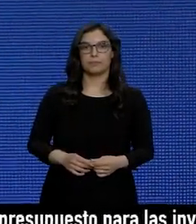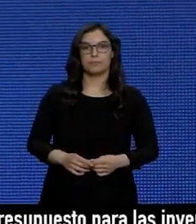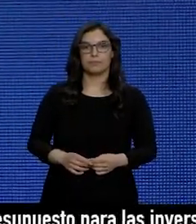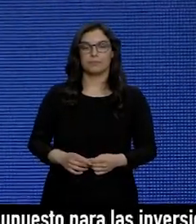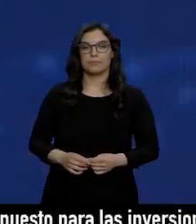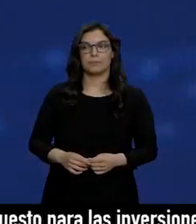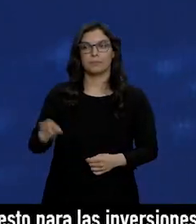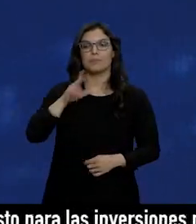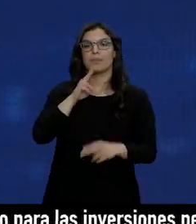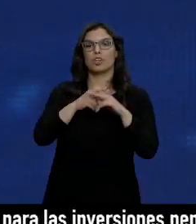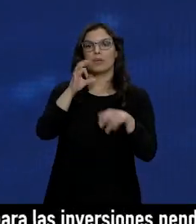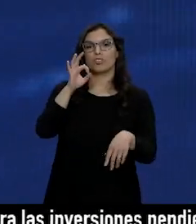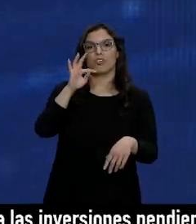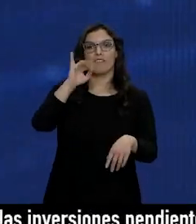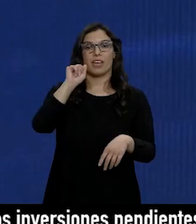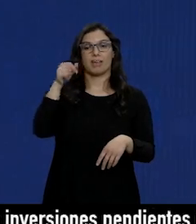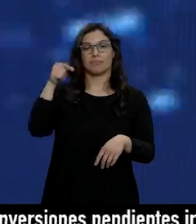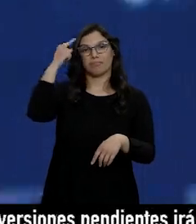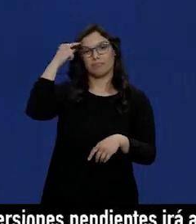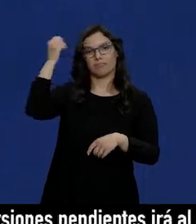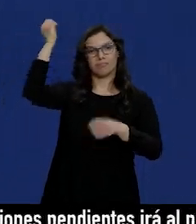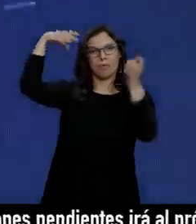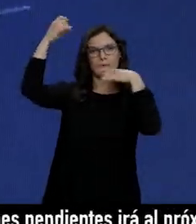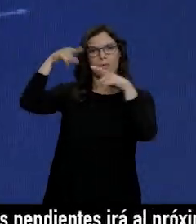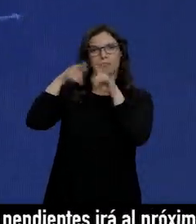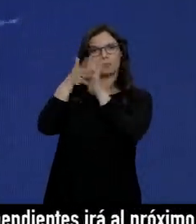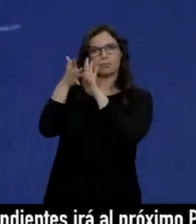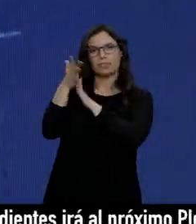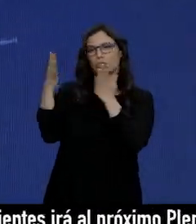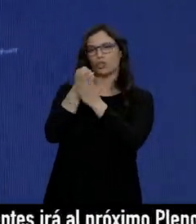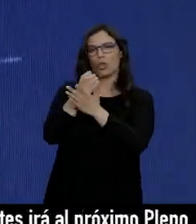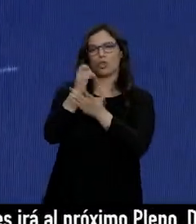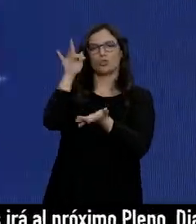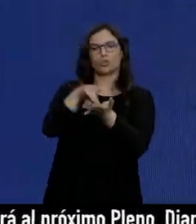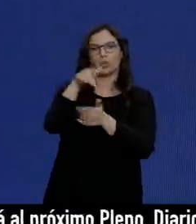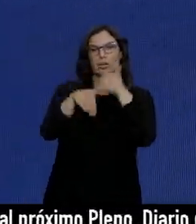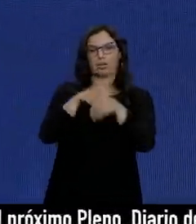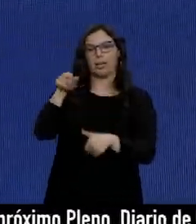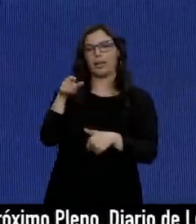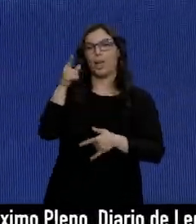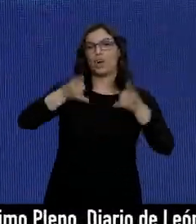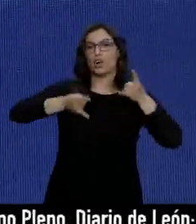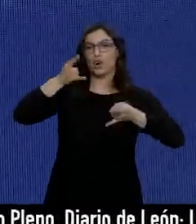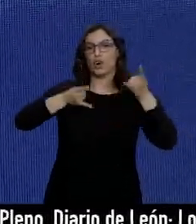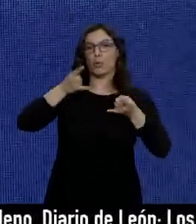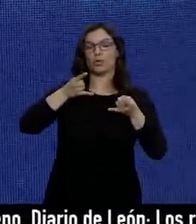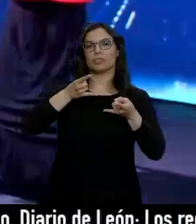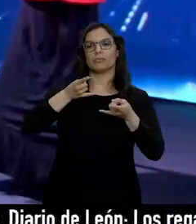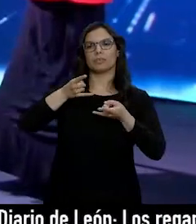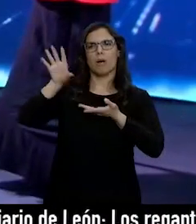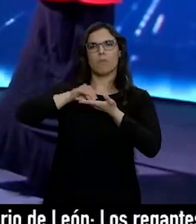Se llama Sofía y en su cabeza va a estar todo lo que pase en las elecciones. Es un robot hongkonés que dará información en tiempo real desde el centro de